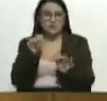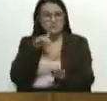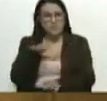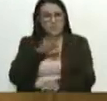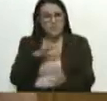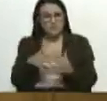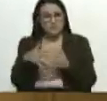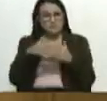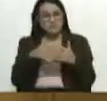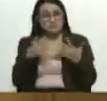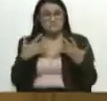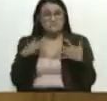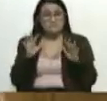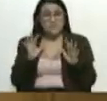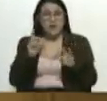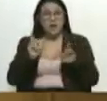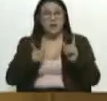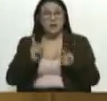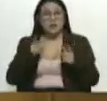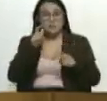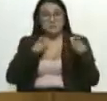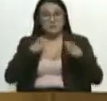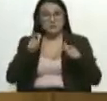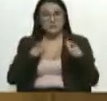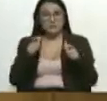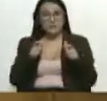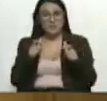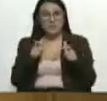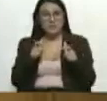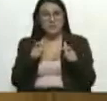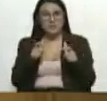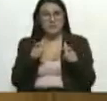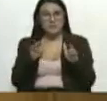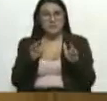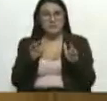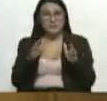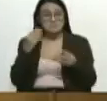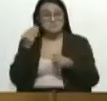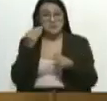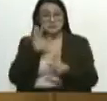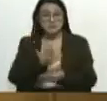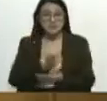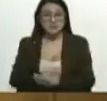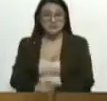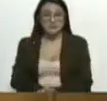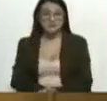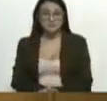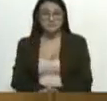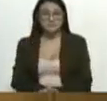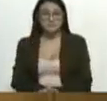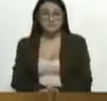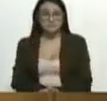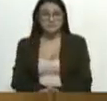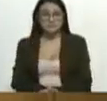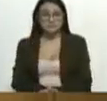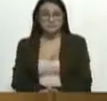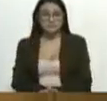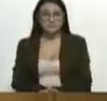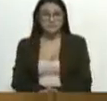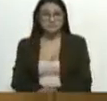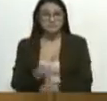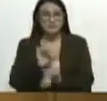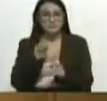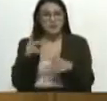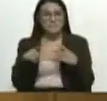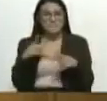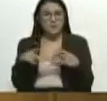seguro de eso, pero bueno, algunas personas con un poco de mala intención pudieran considerar eso. Y bueno, luego de este